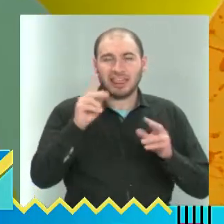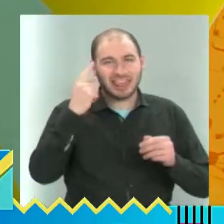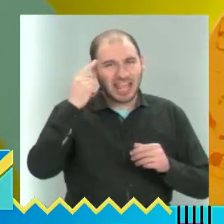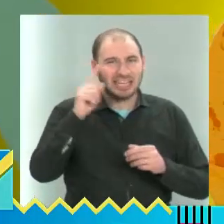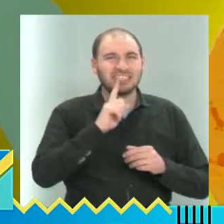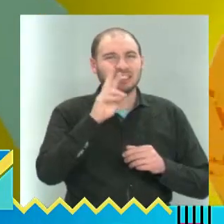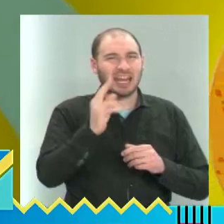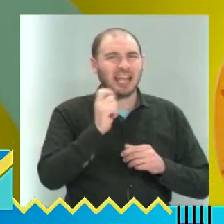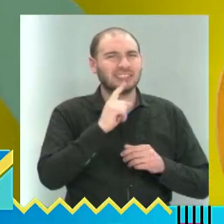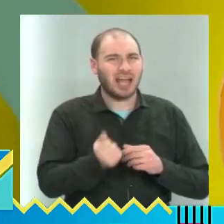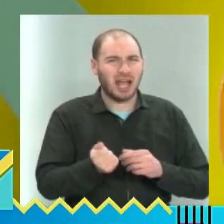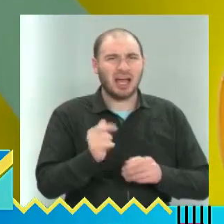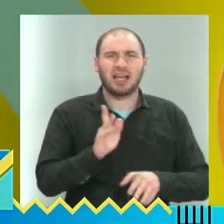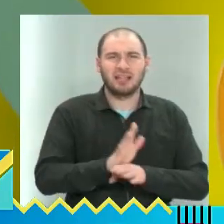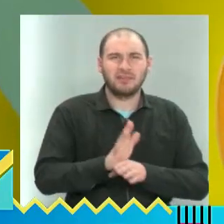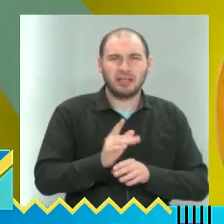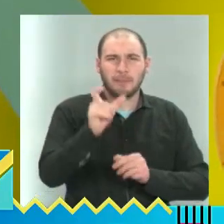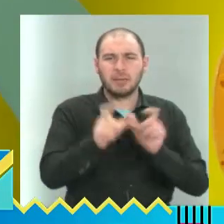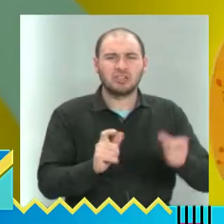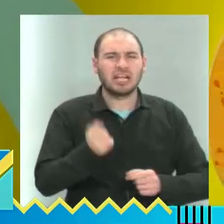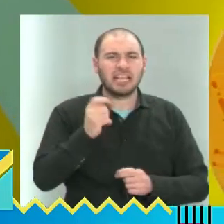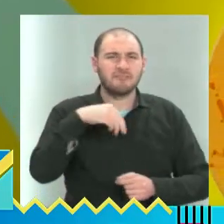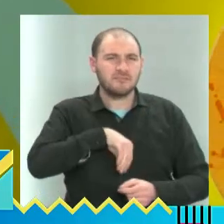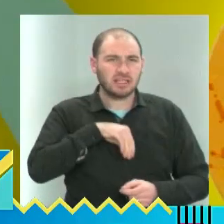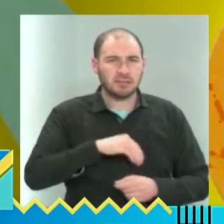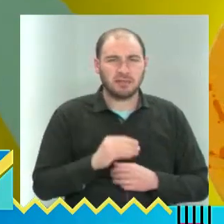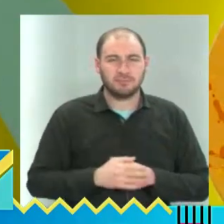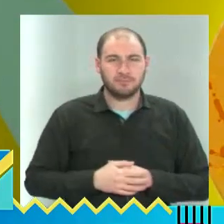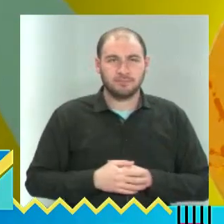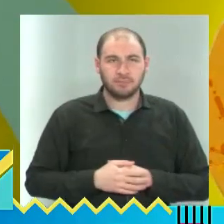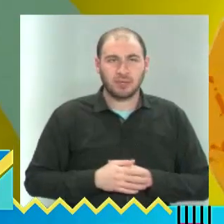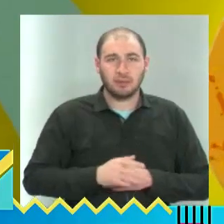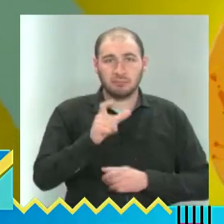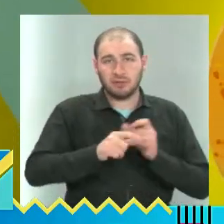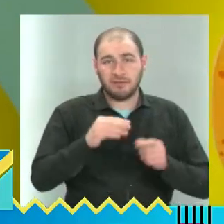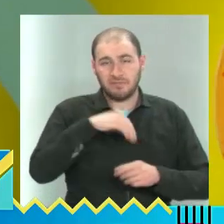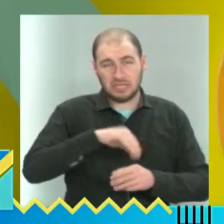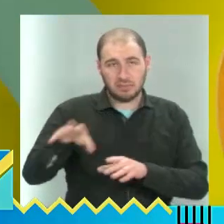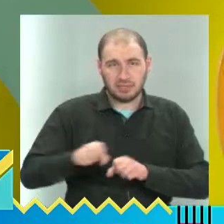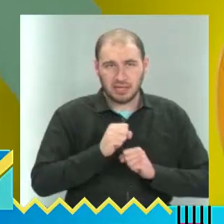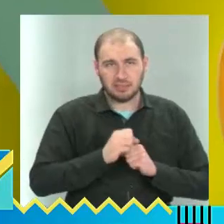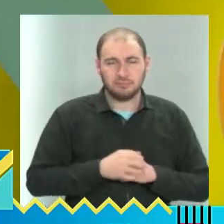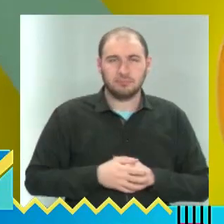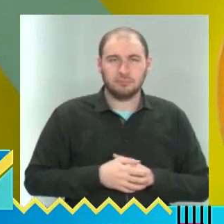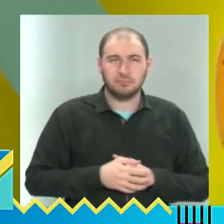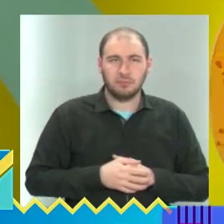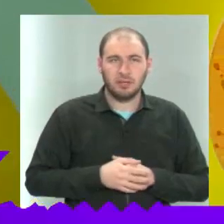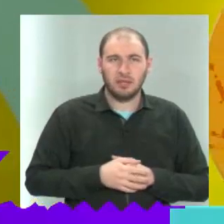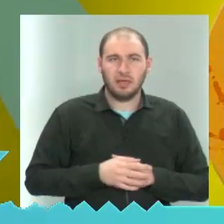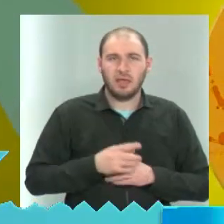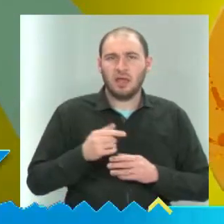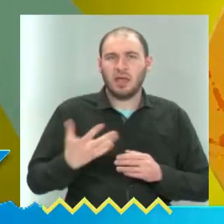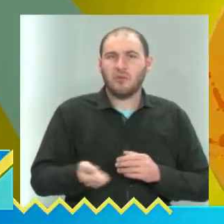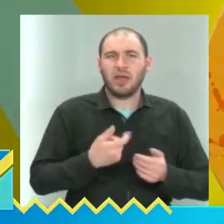siempre tratamos de tener en cuenta quiénes son las víctimas de trata, ¿no? Las víctimas de trata, lo que podemos